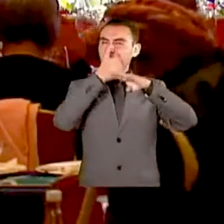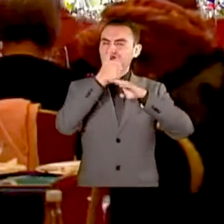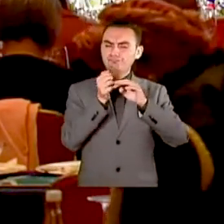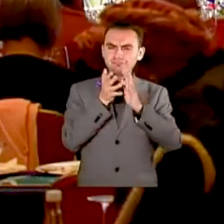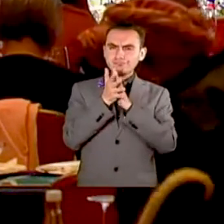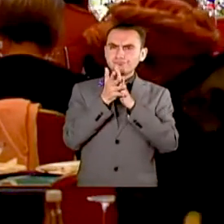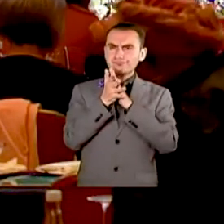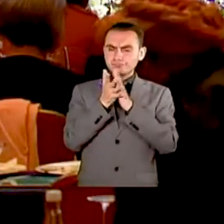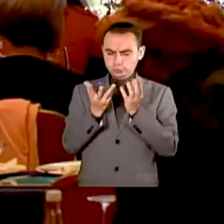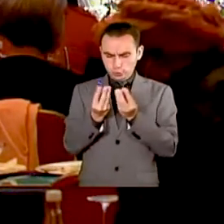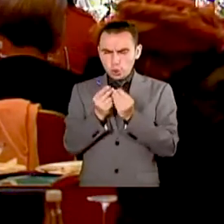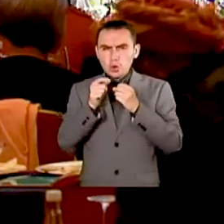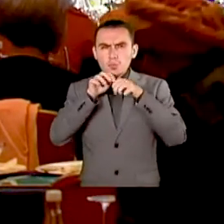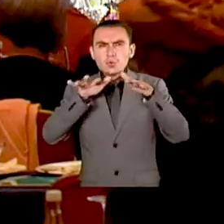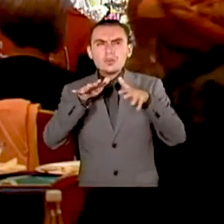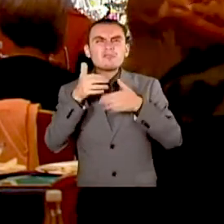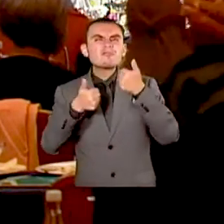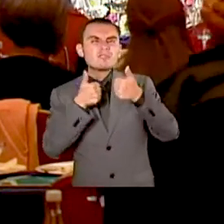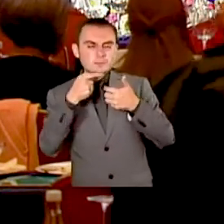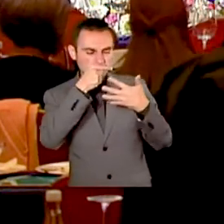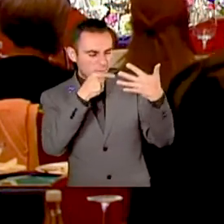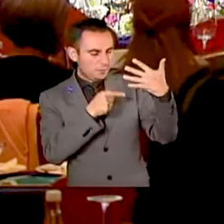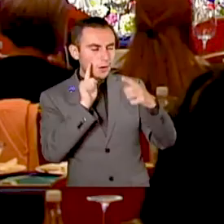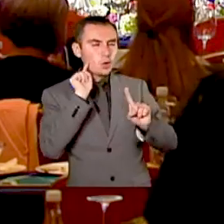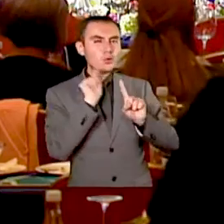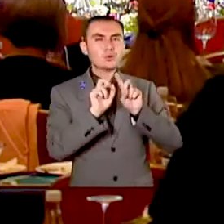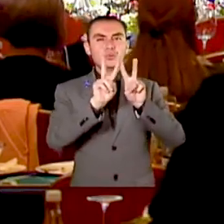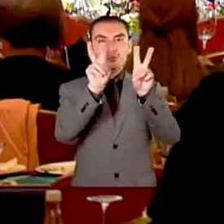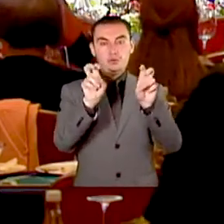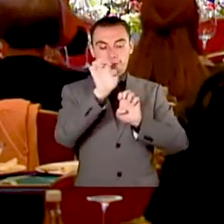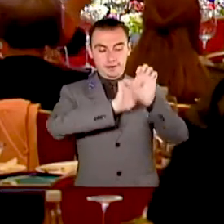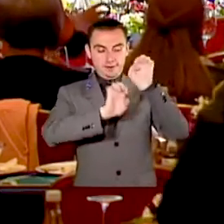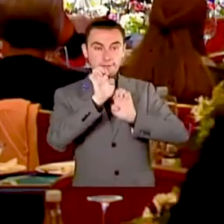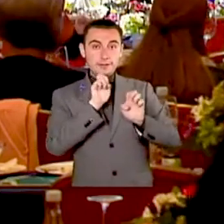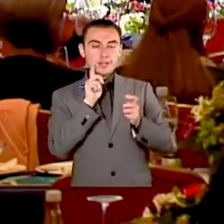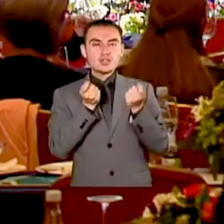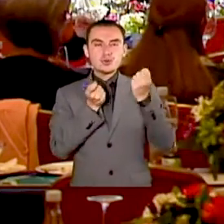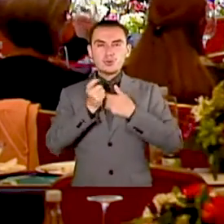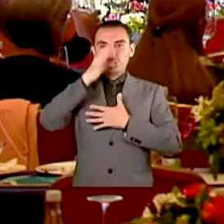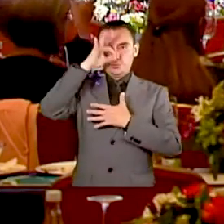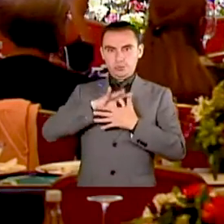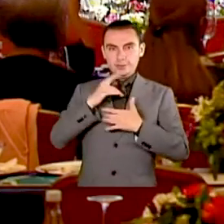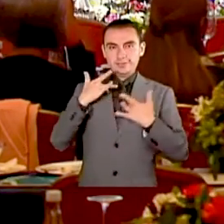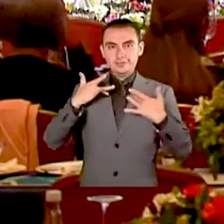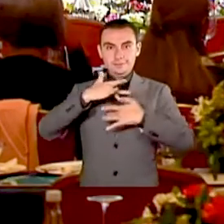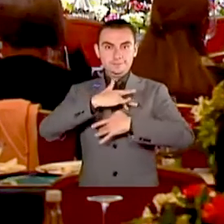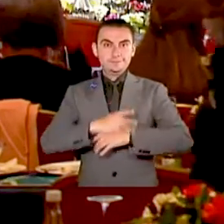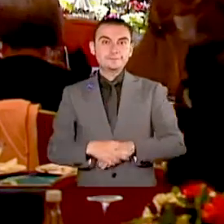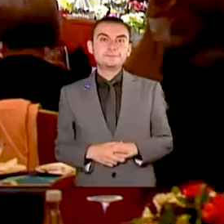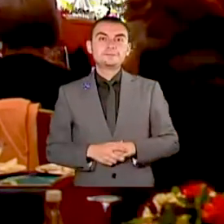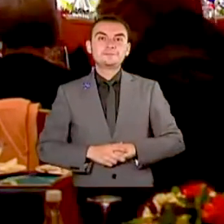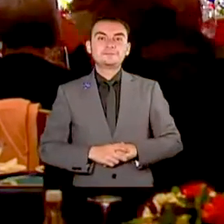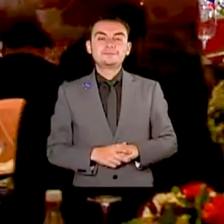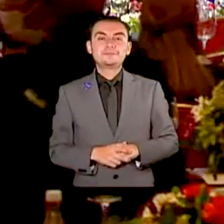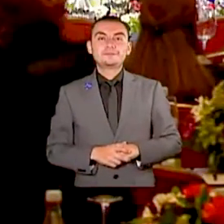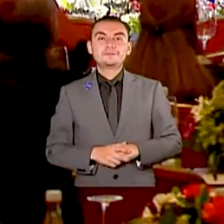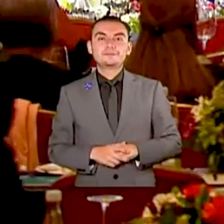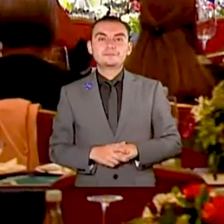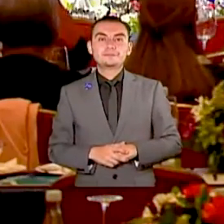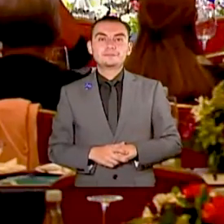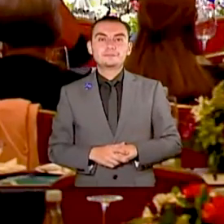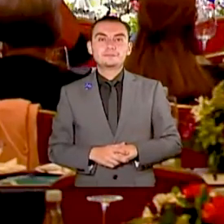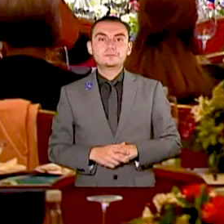los logros del Ministerio Público en materia preventiva y de control electoral y de salud. Gracias,